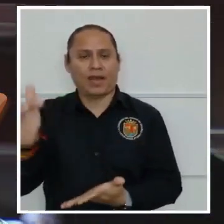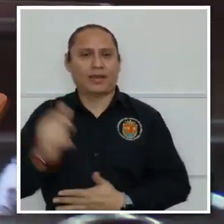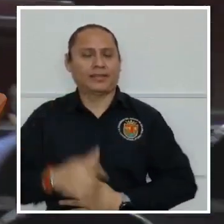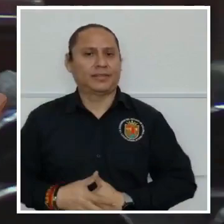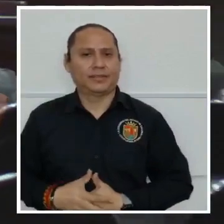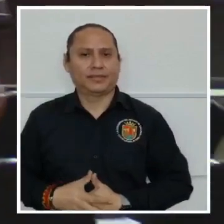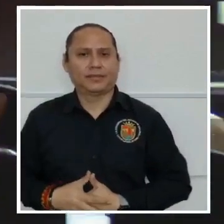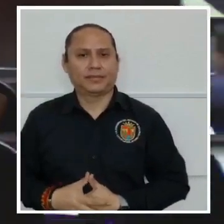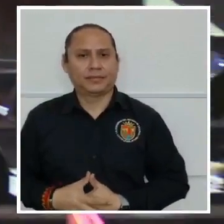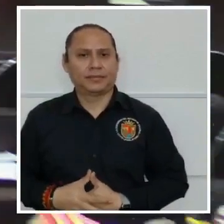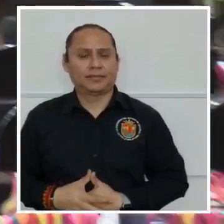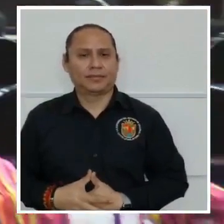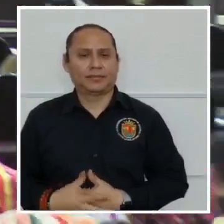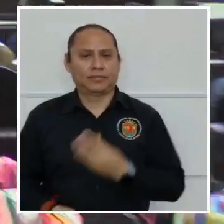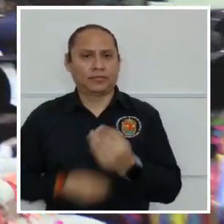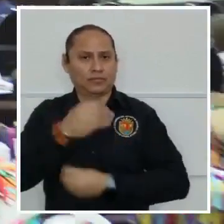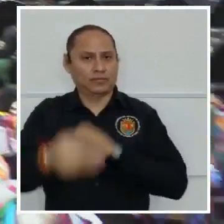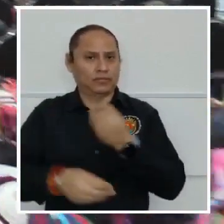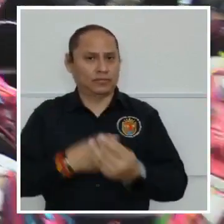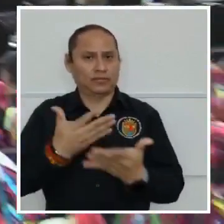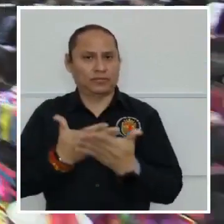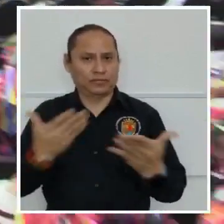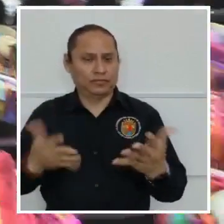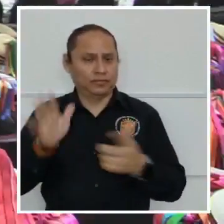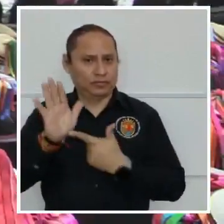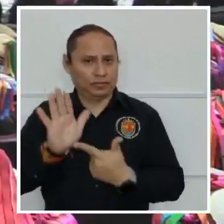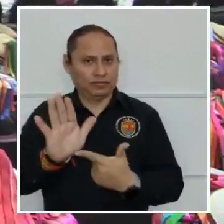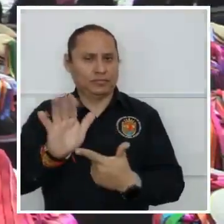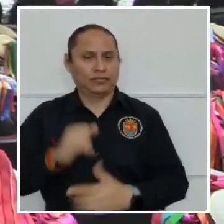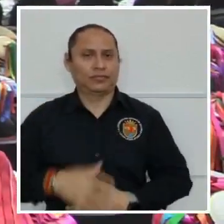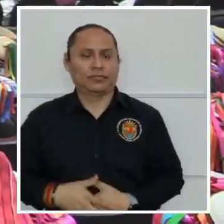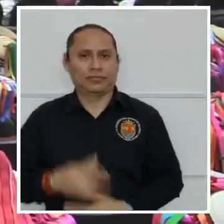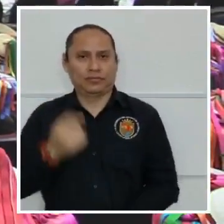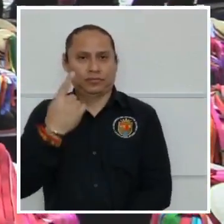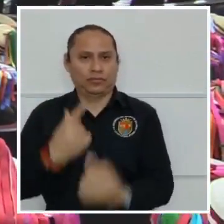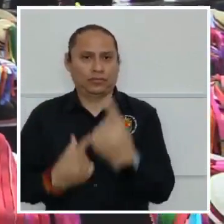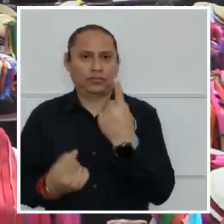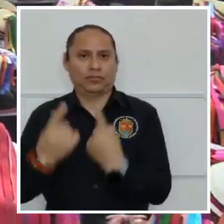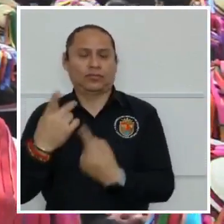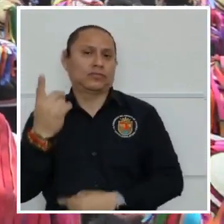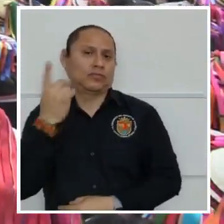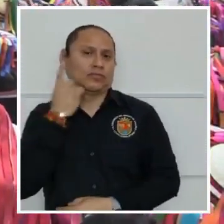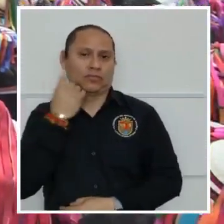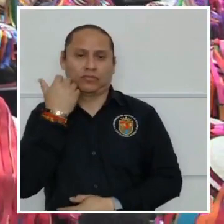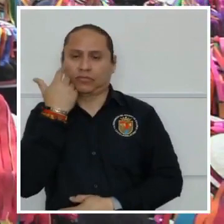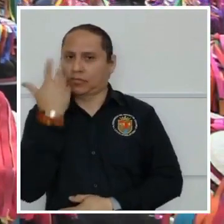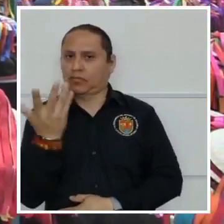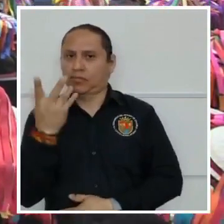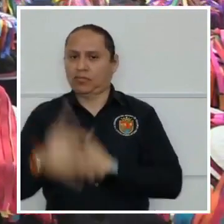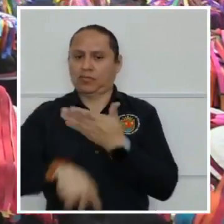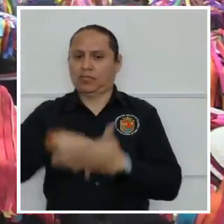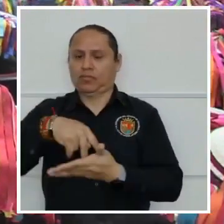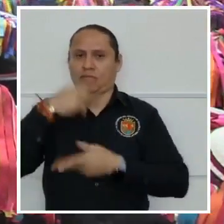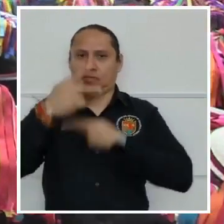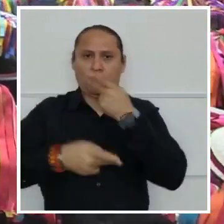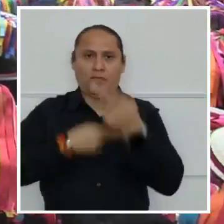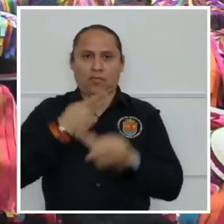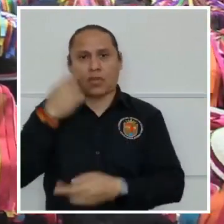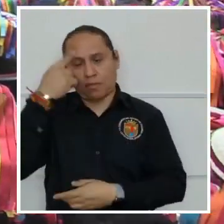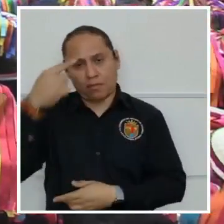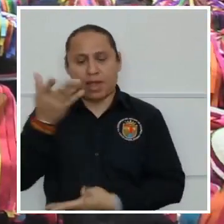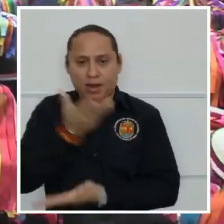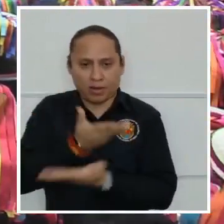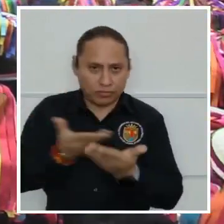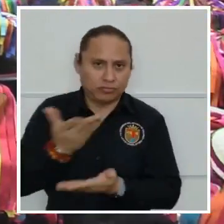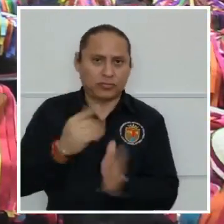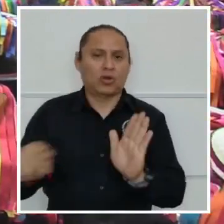diputada secretaria. Está a discusión el dictamen presentado. Si alguna o alguno de los legisladores desea hacer uso de la